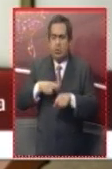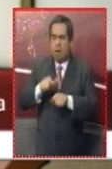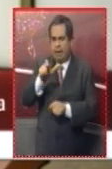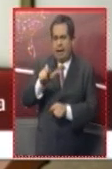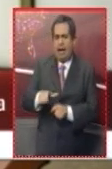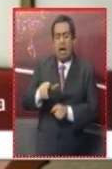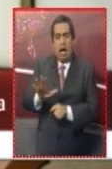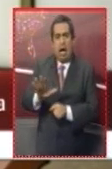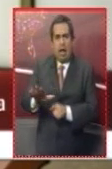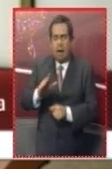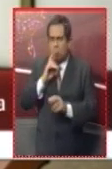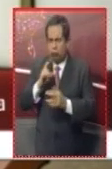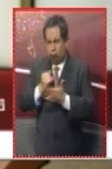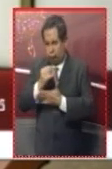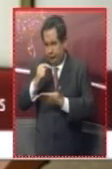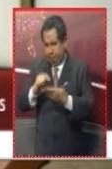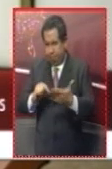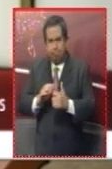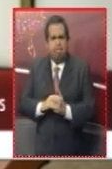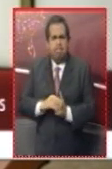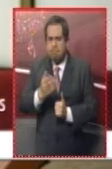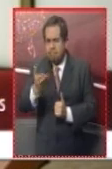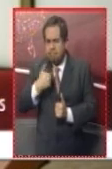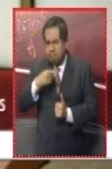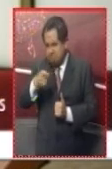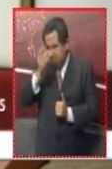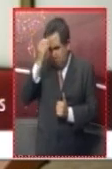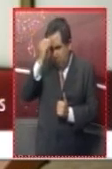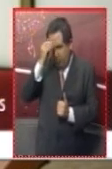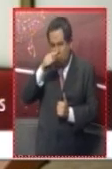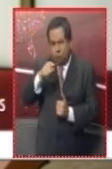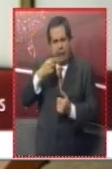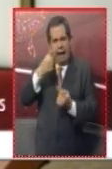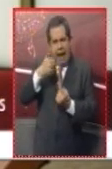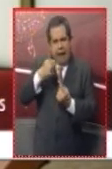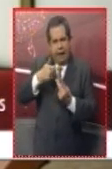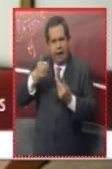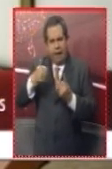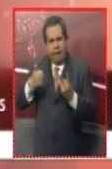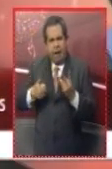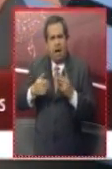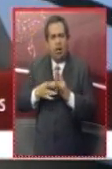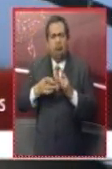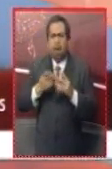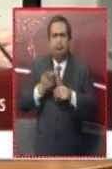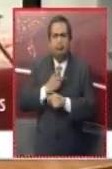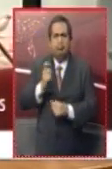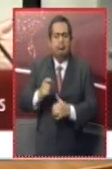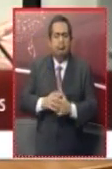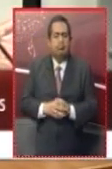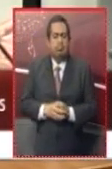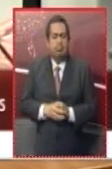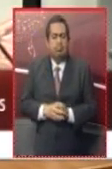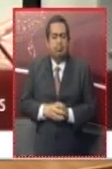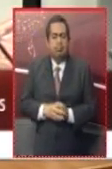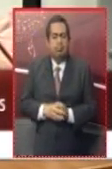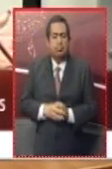lee en la resolución. ¿Podría darnos su postura sobre cada una de estas ópticas? Que